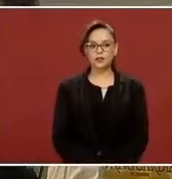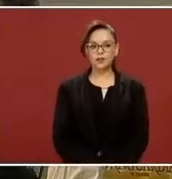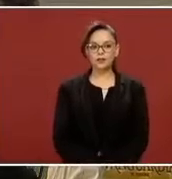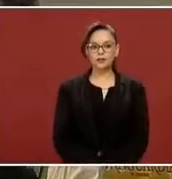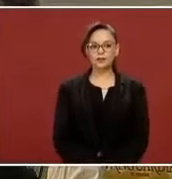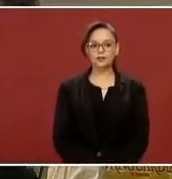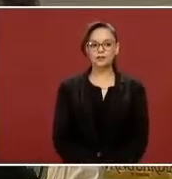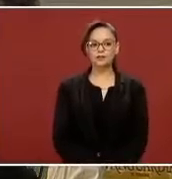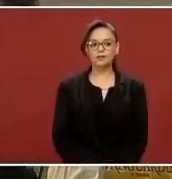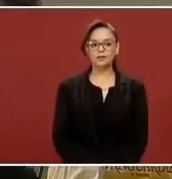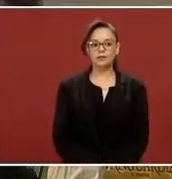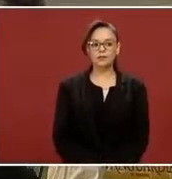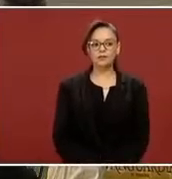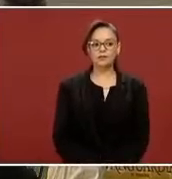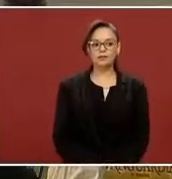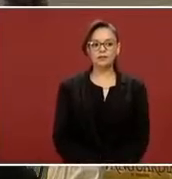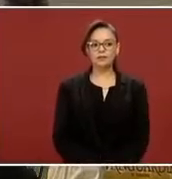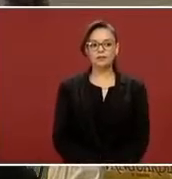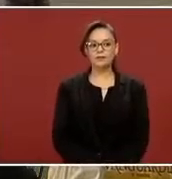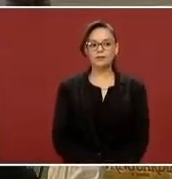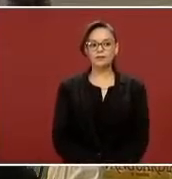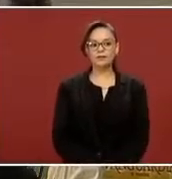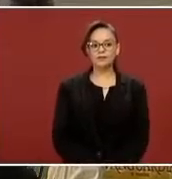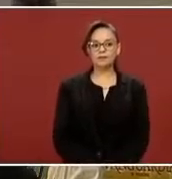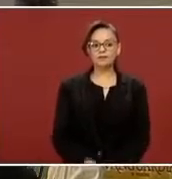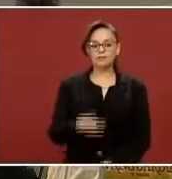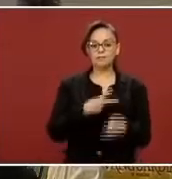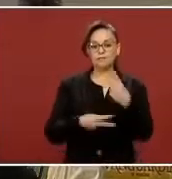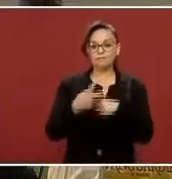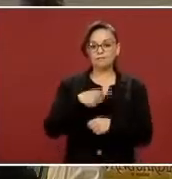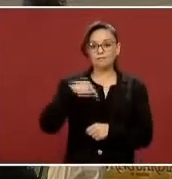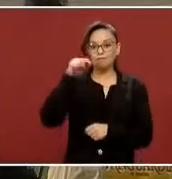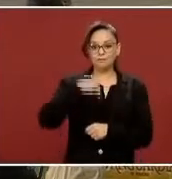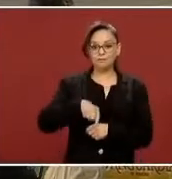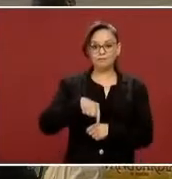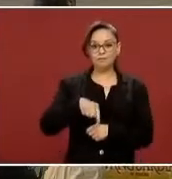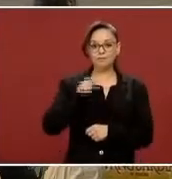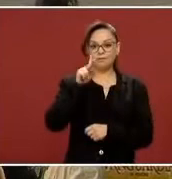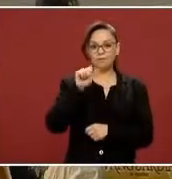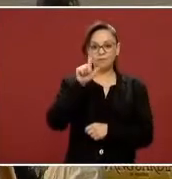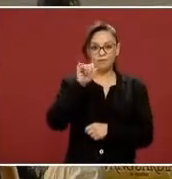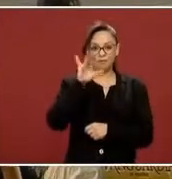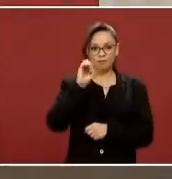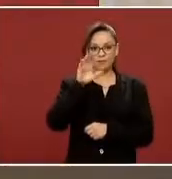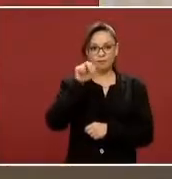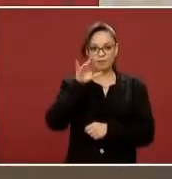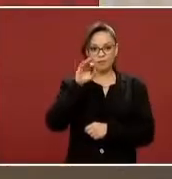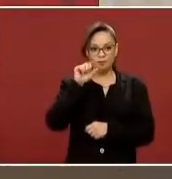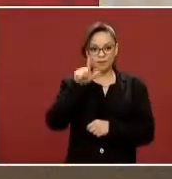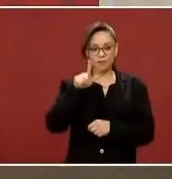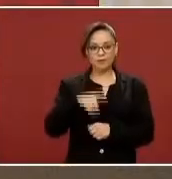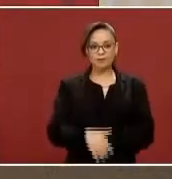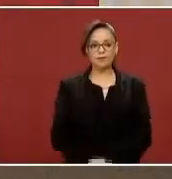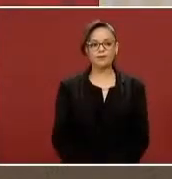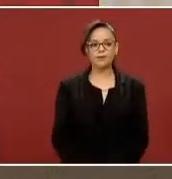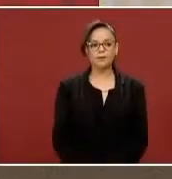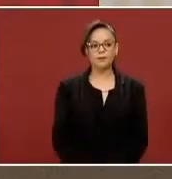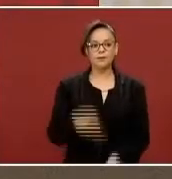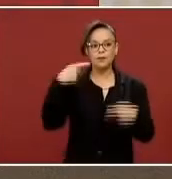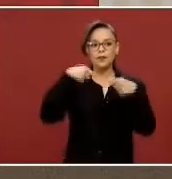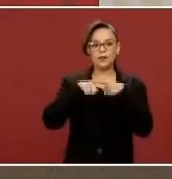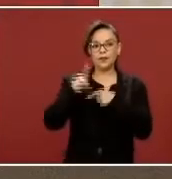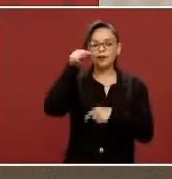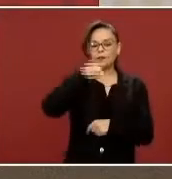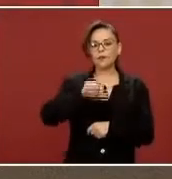Estamos en la Ciudad de México, en el Palacio Nacional. Vamos a iniciar la conferencia de prensa diaria sobre la situación de